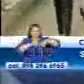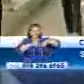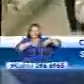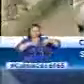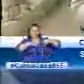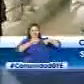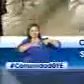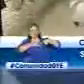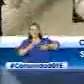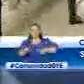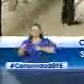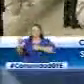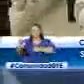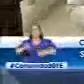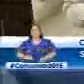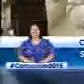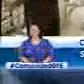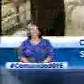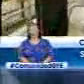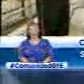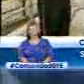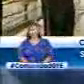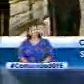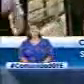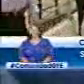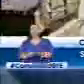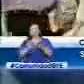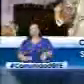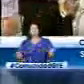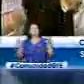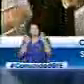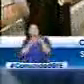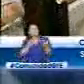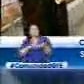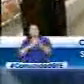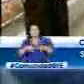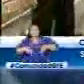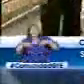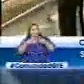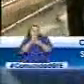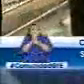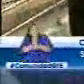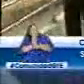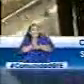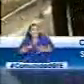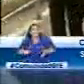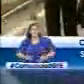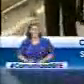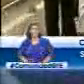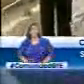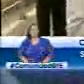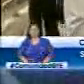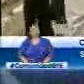tránsito es algo vital para poder mantener la integridad de cada uno de quienes no solamente